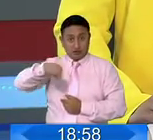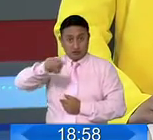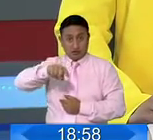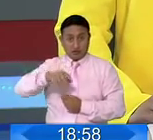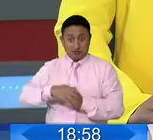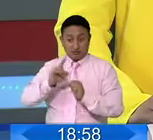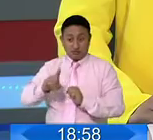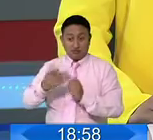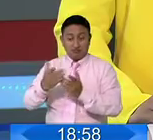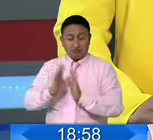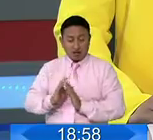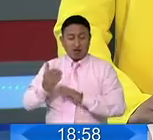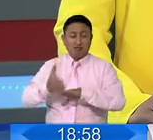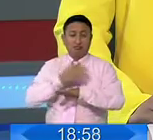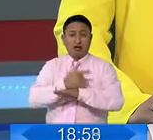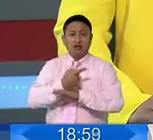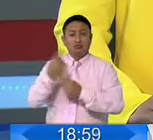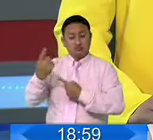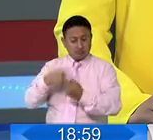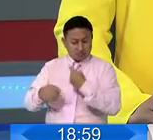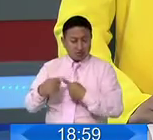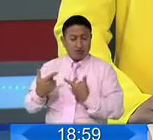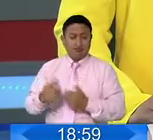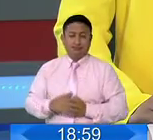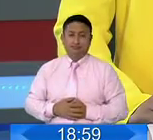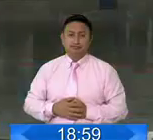Oliver Sinisterra, habría intentado negociar.